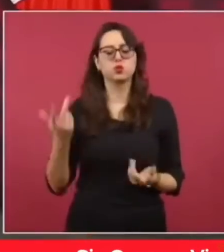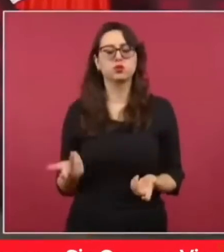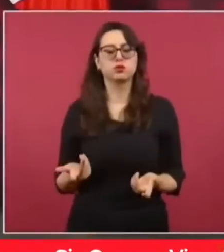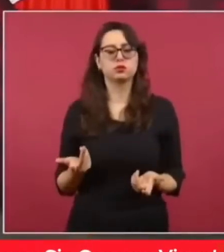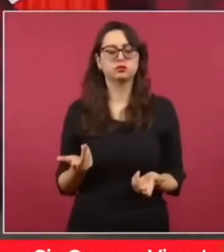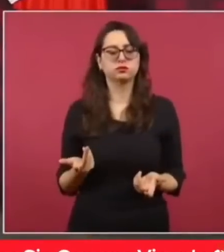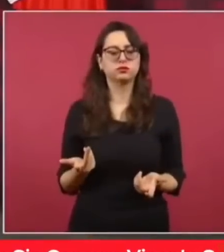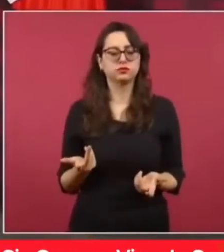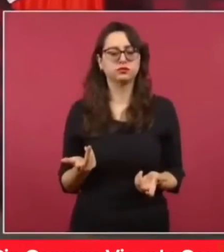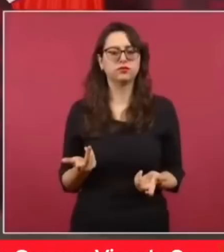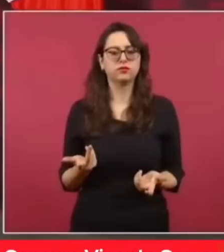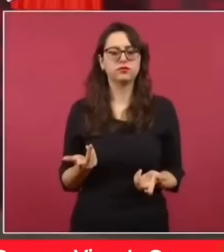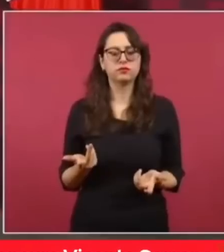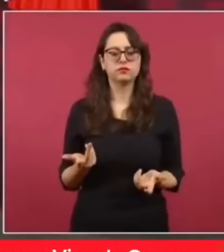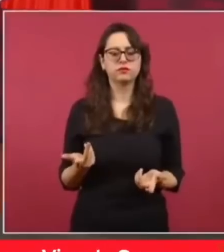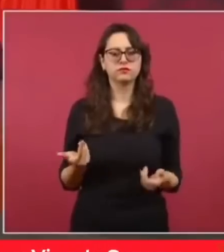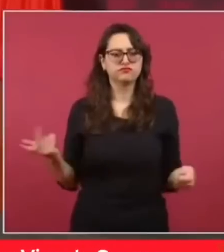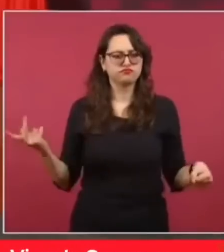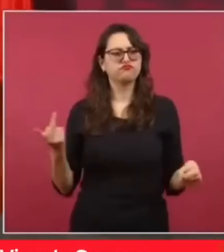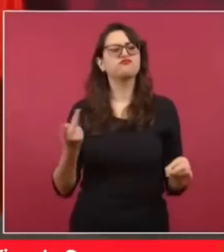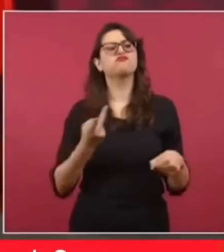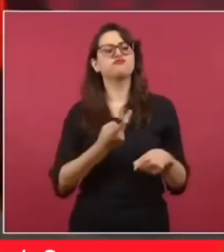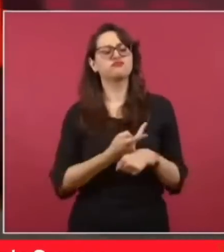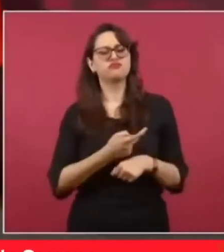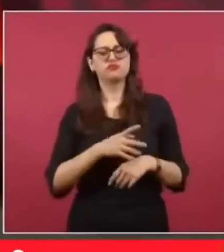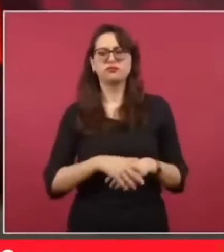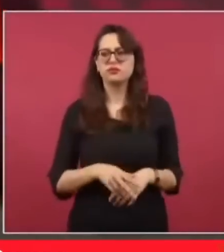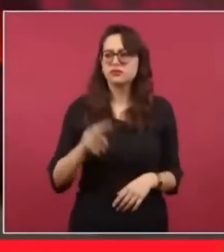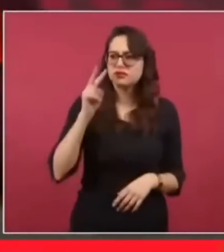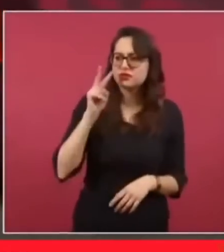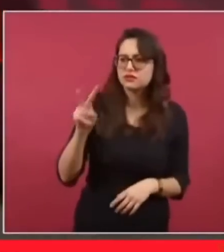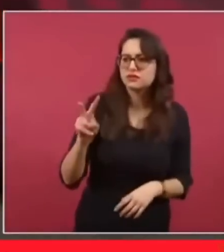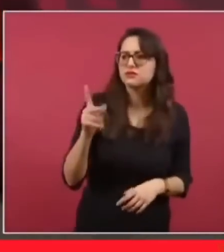cuando de manera